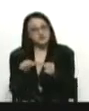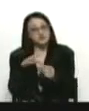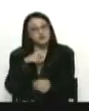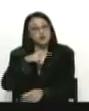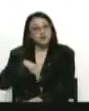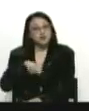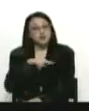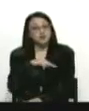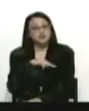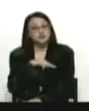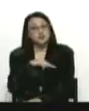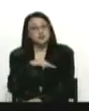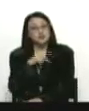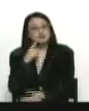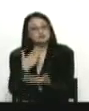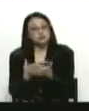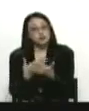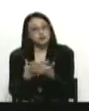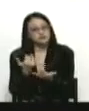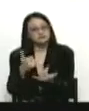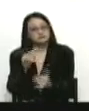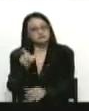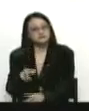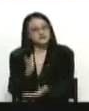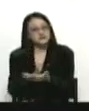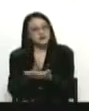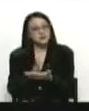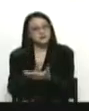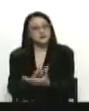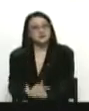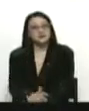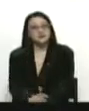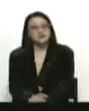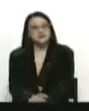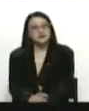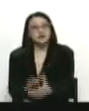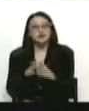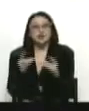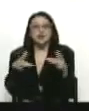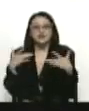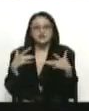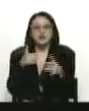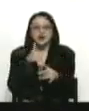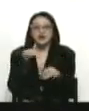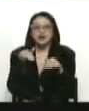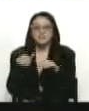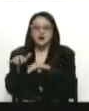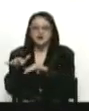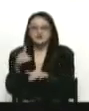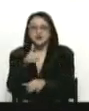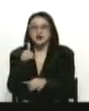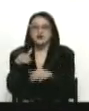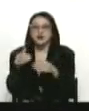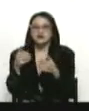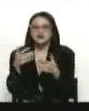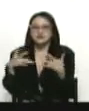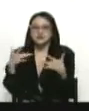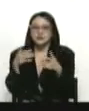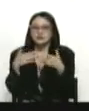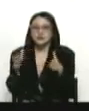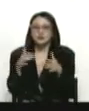nosotros nos hemos propuesto que él esté presente siempre, en toda actividad, en cada marcha, en cada actividad pública, en